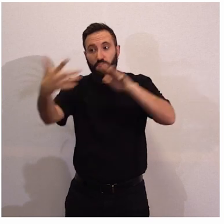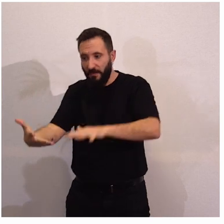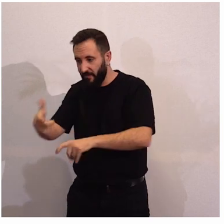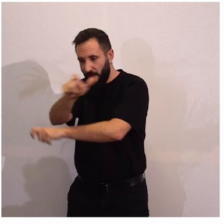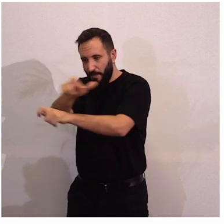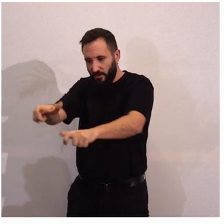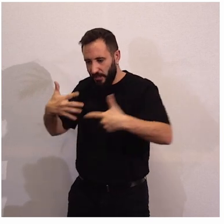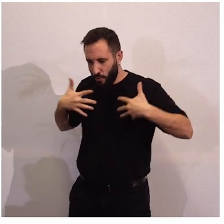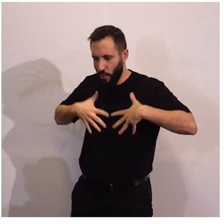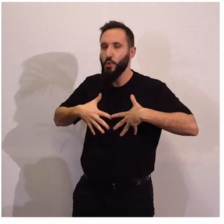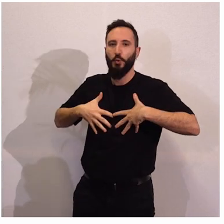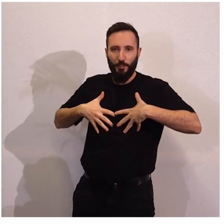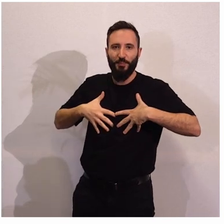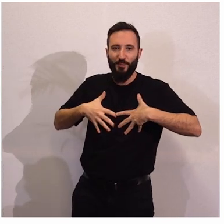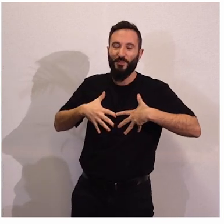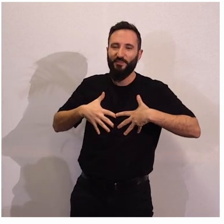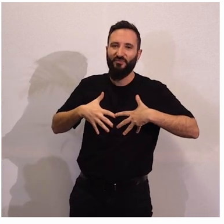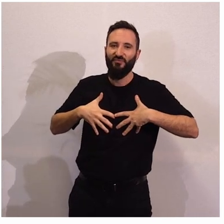las personas, ¿no? Ha sido